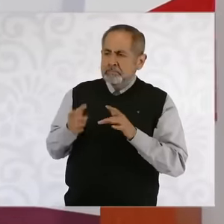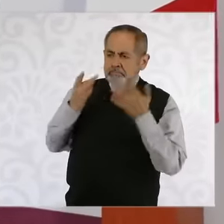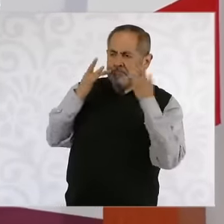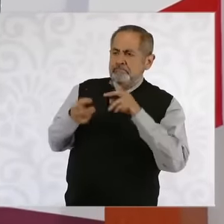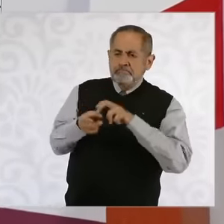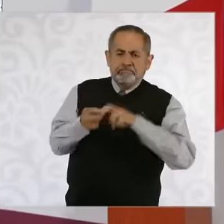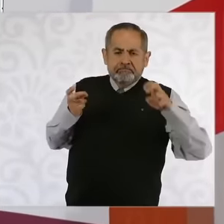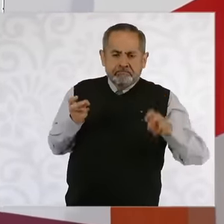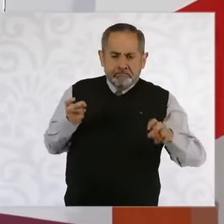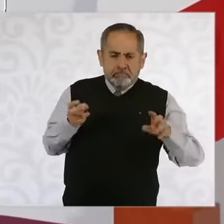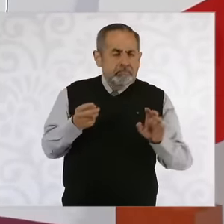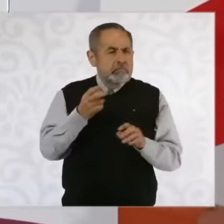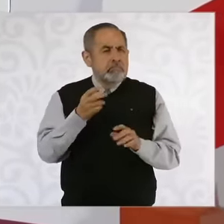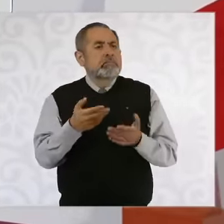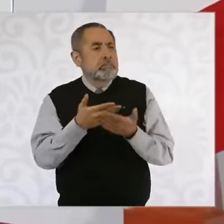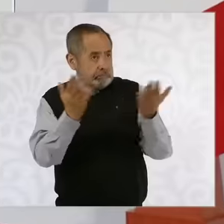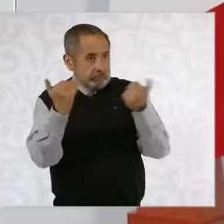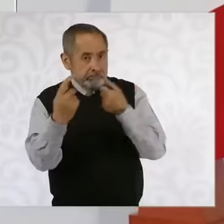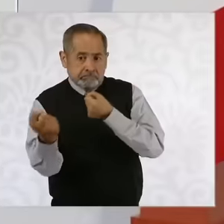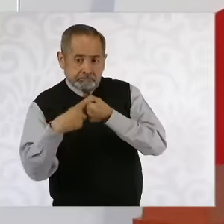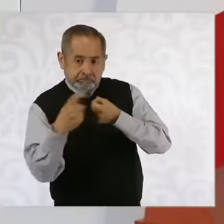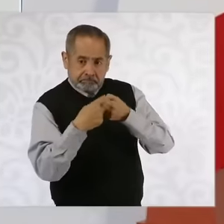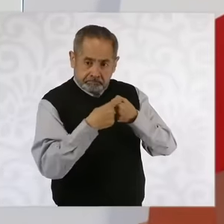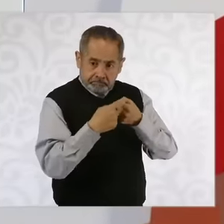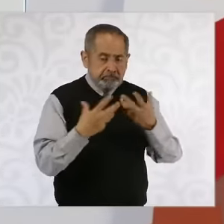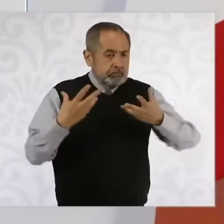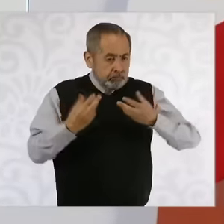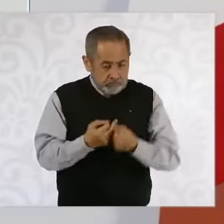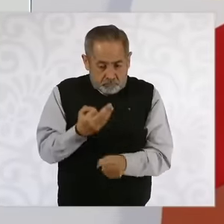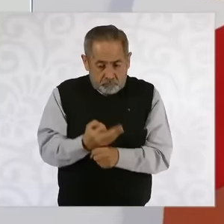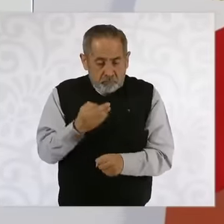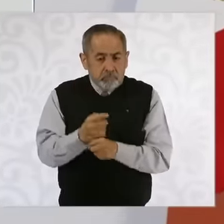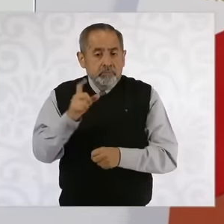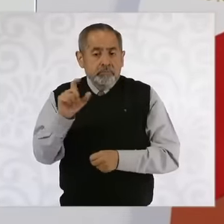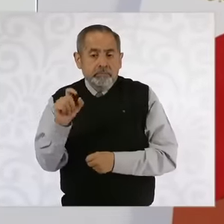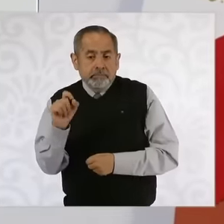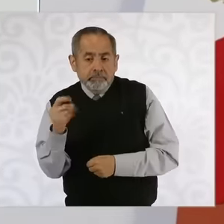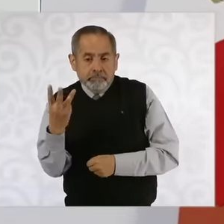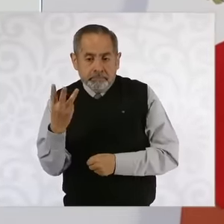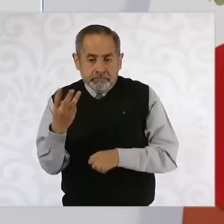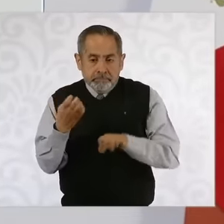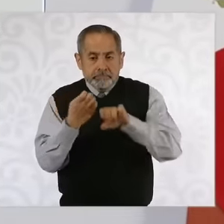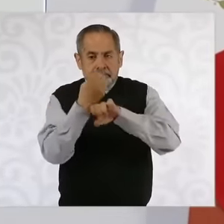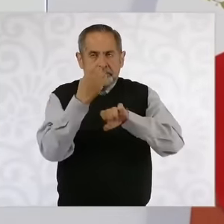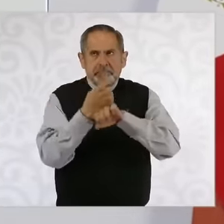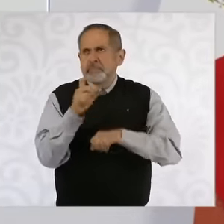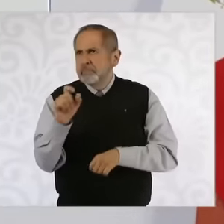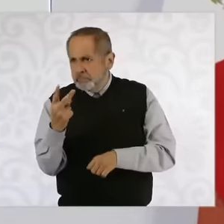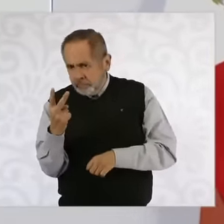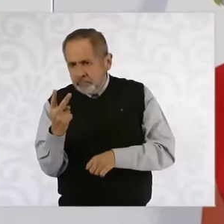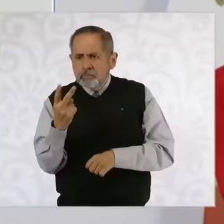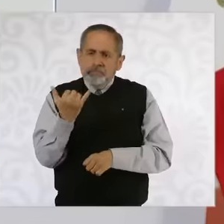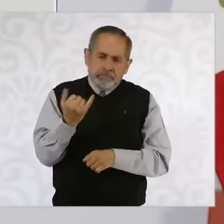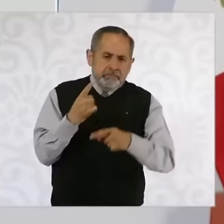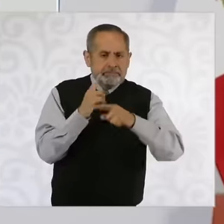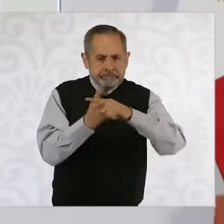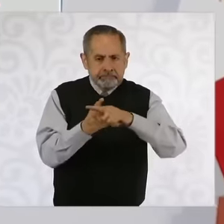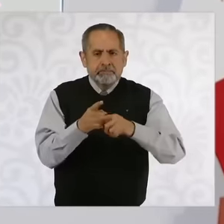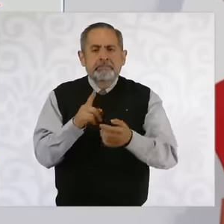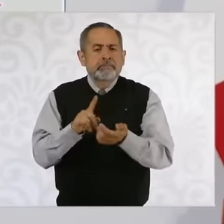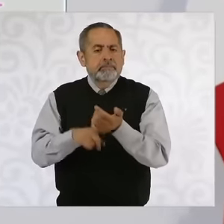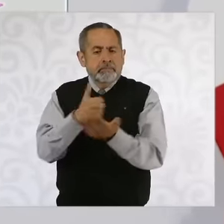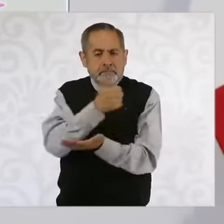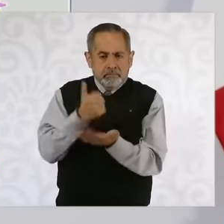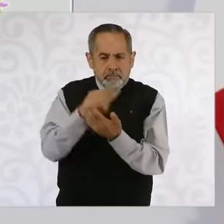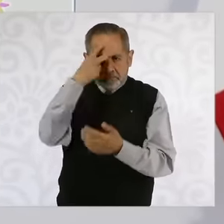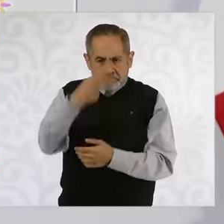estados que quisieran hacerlo. Hoy son 23 entidades de la República, 22 estados y la Ciudad de México,